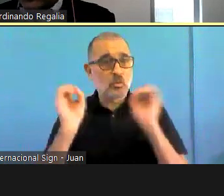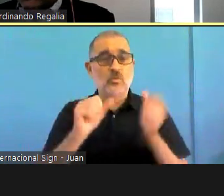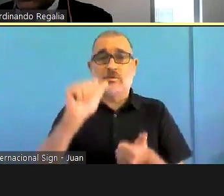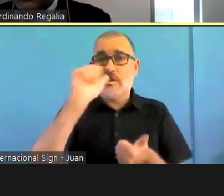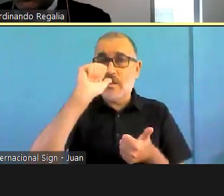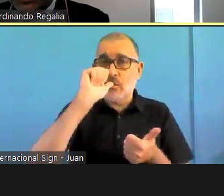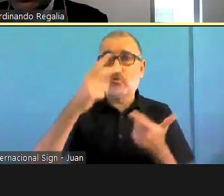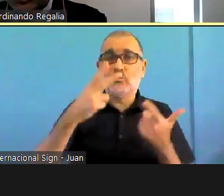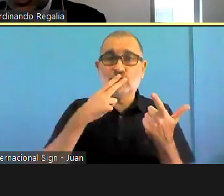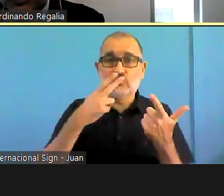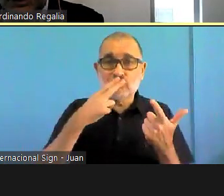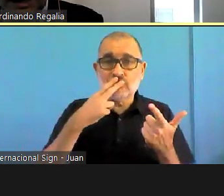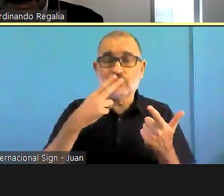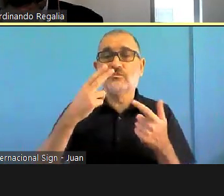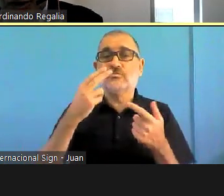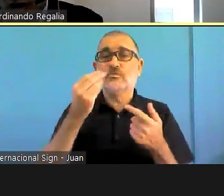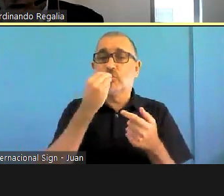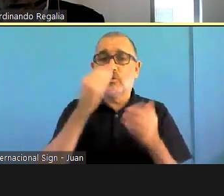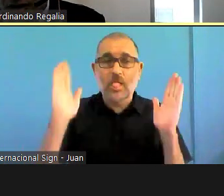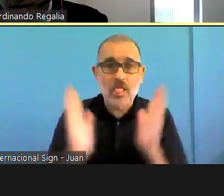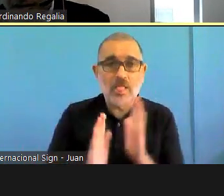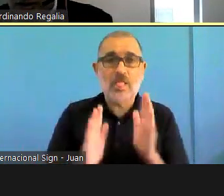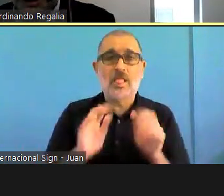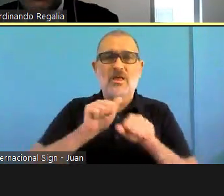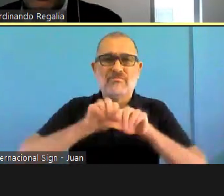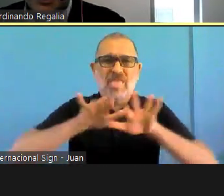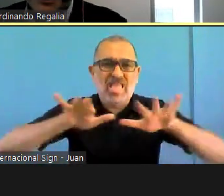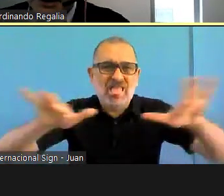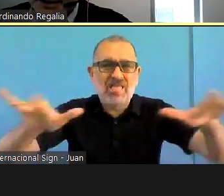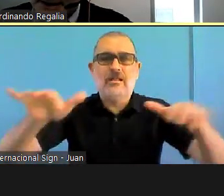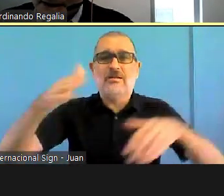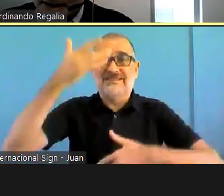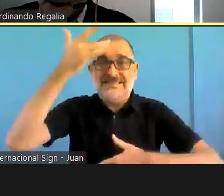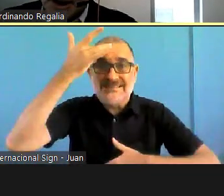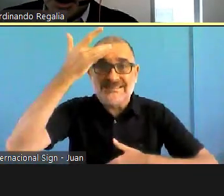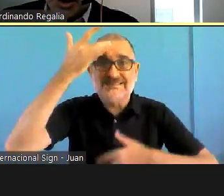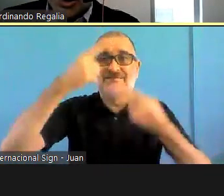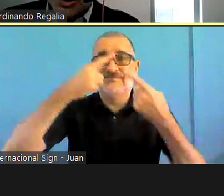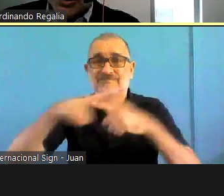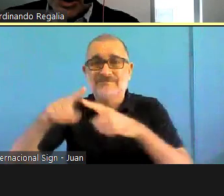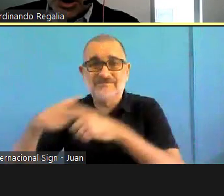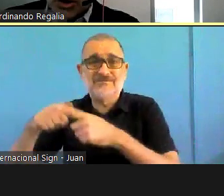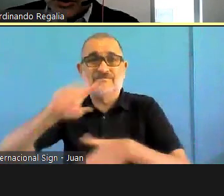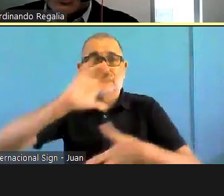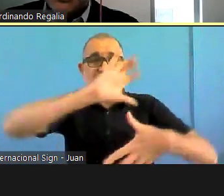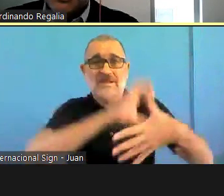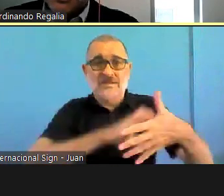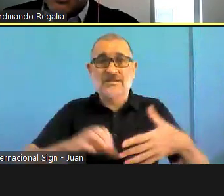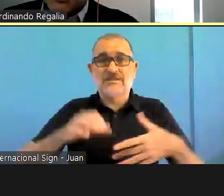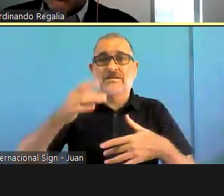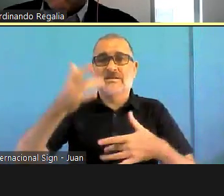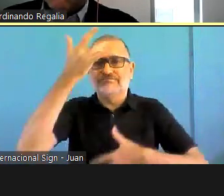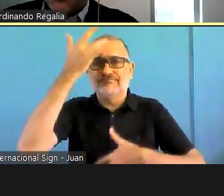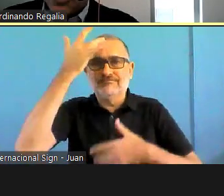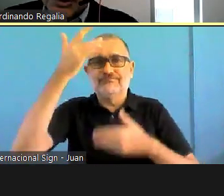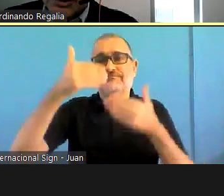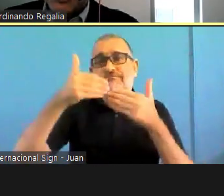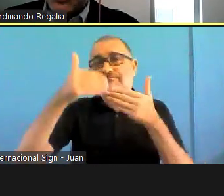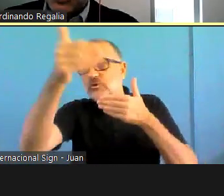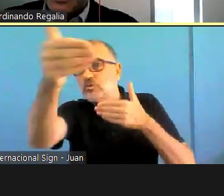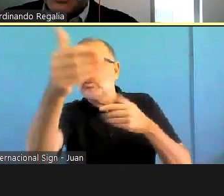futuro. También podemos ver que hay una mejora de calidad, pero eso no es un agregado a los servicios de salud. Por el